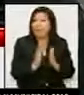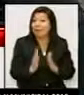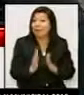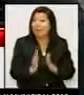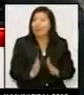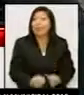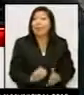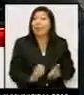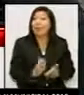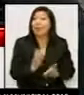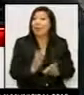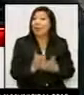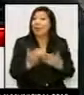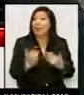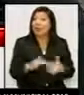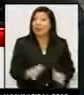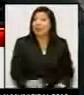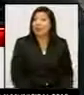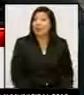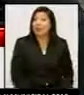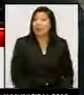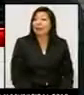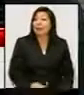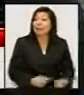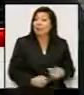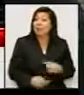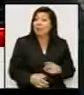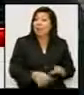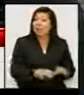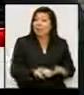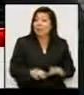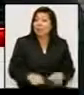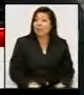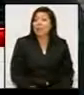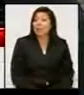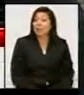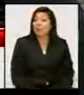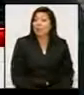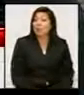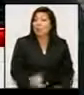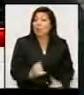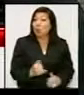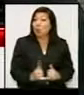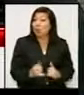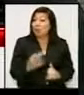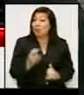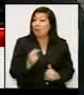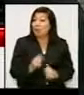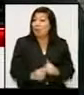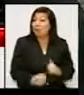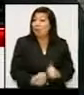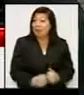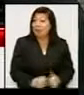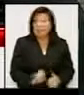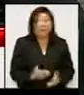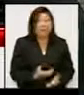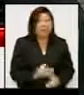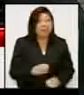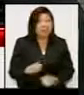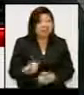tipo de problemas que ya los venimos arrastrando en los últimos 20 años, y no hacemos